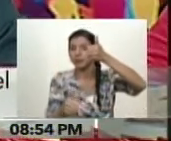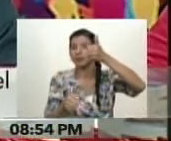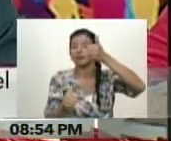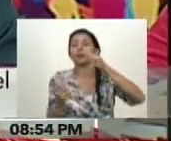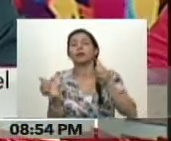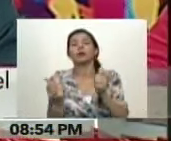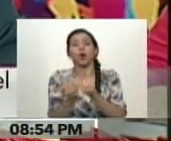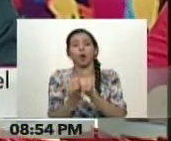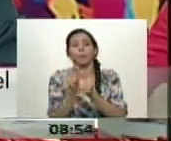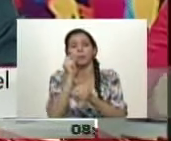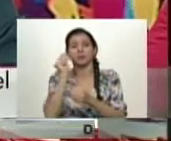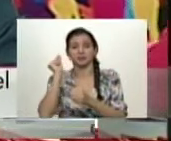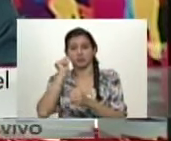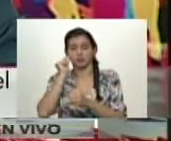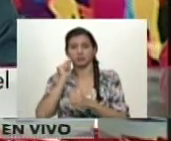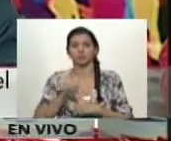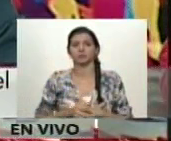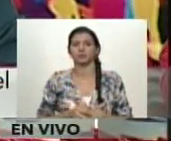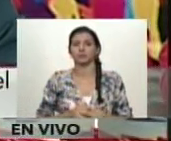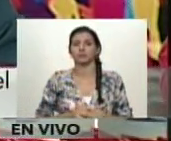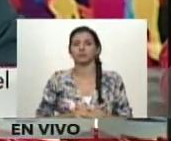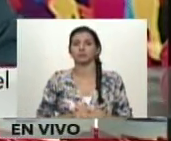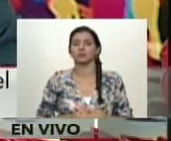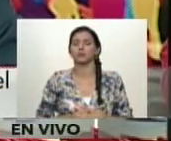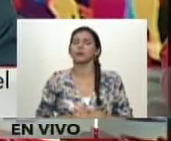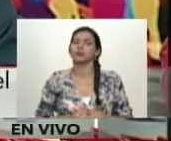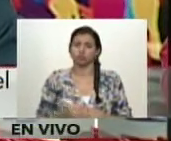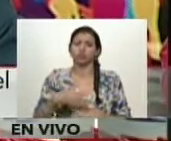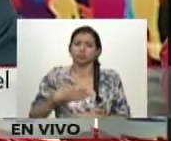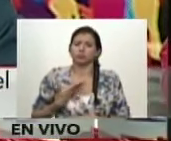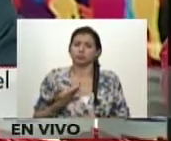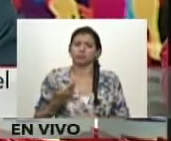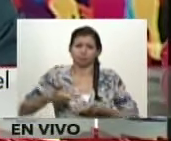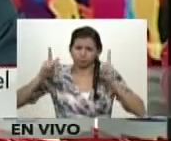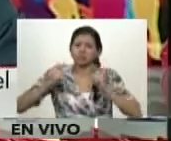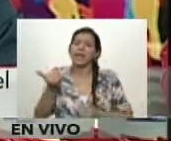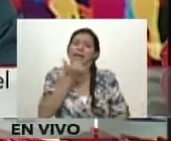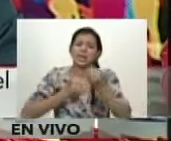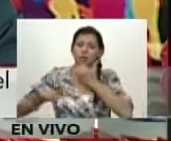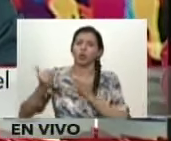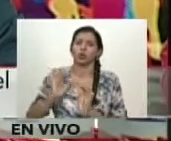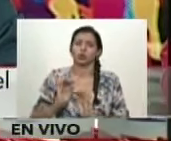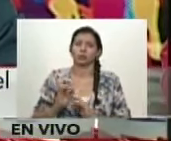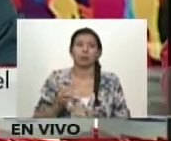compañeros, yo prefiero que cometan errores por audacia,